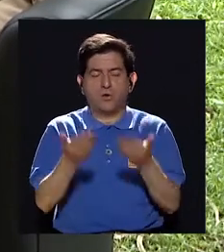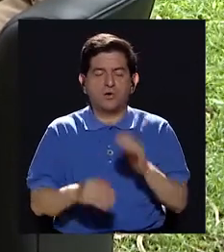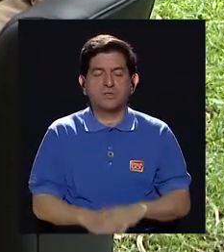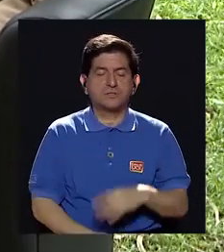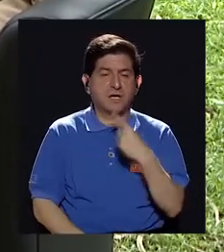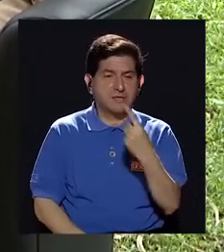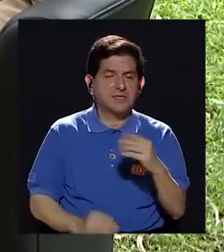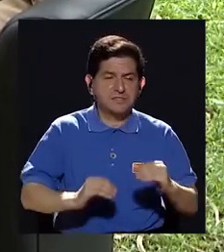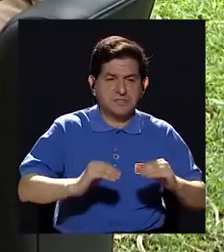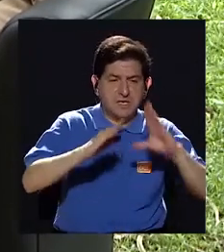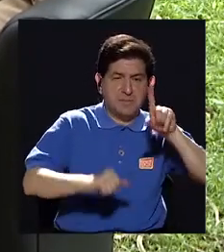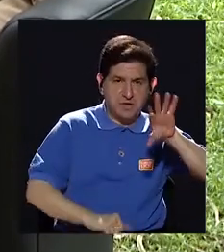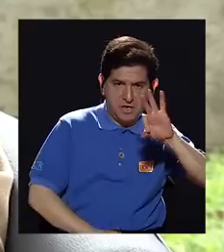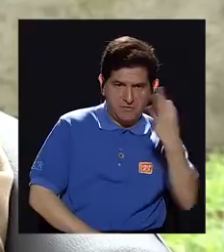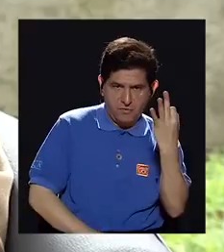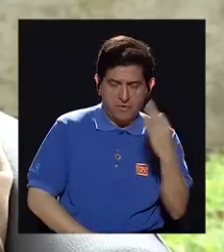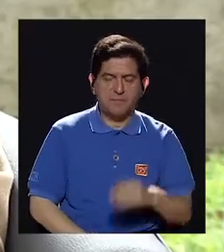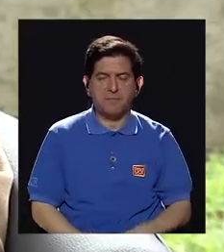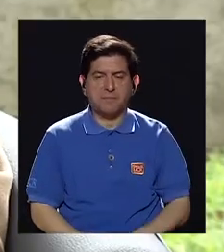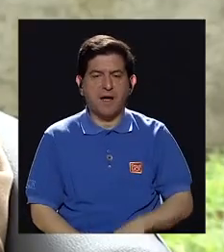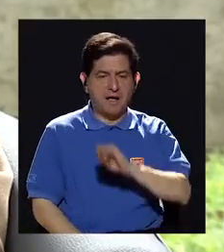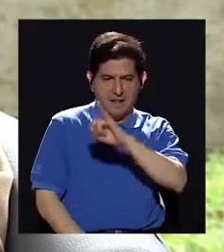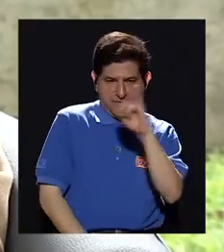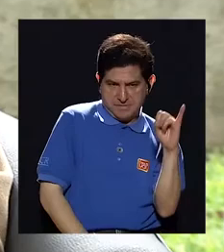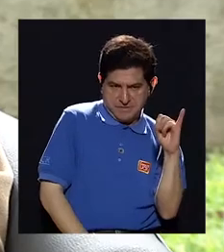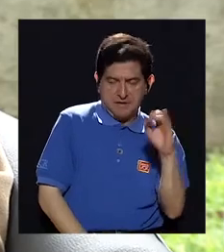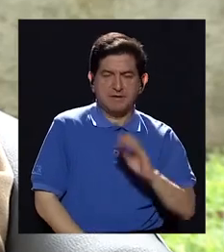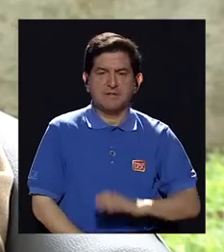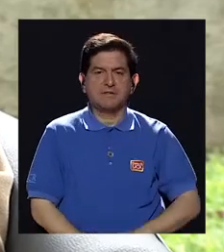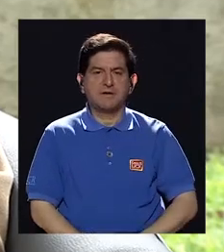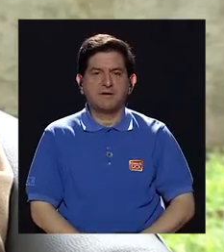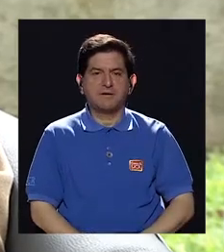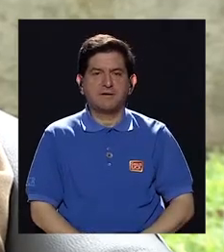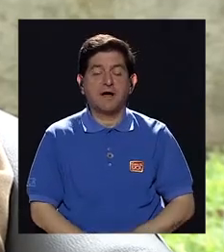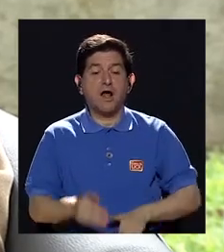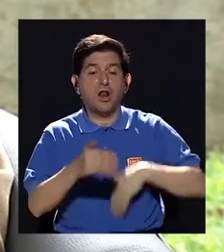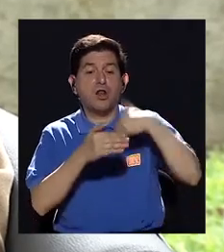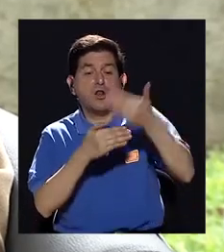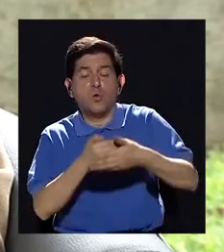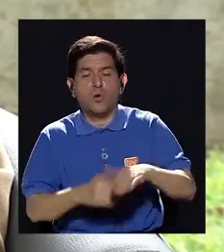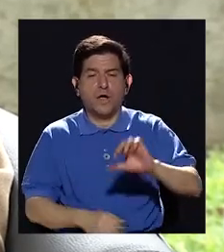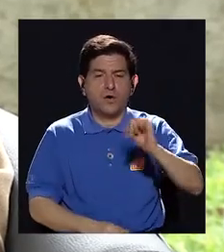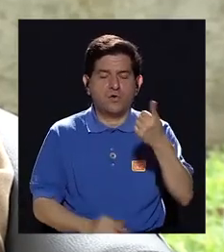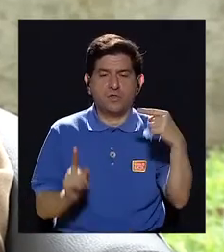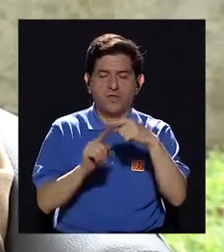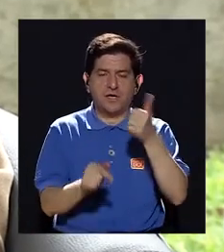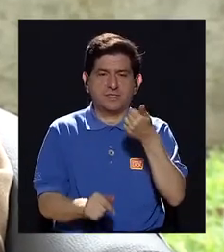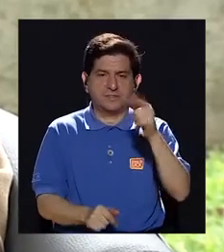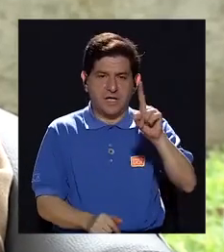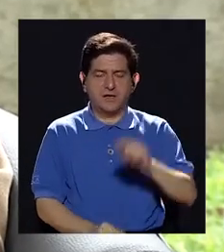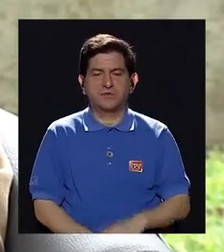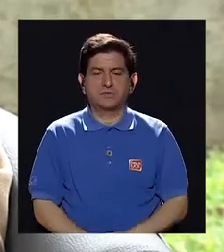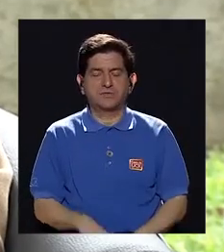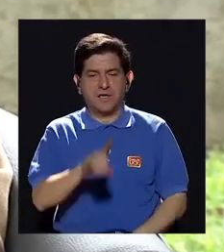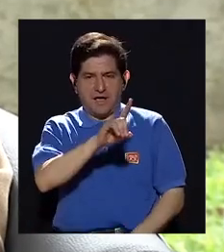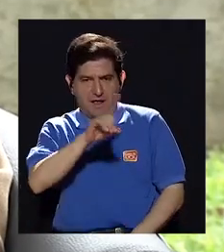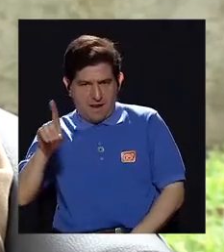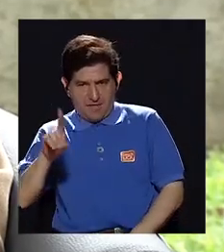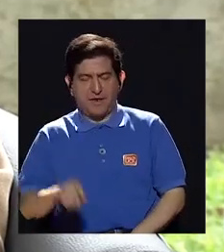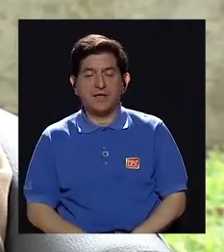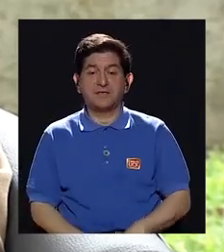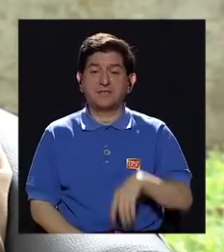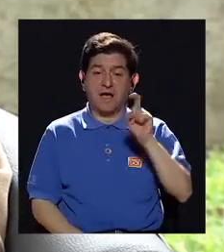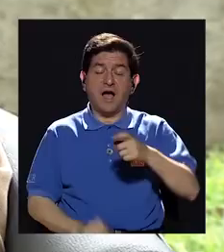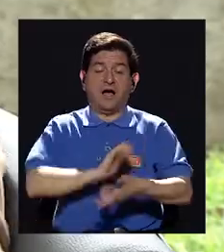7 a 10 de la mañana, del lado izquierdo, luego de 10 a 11 del lado derecho,